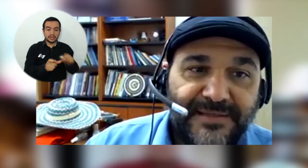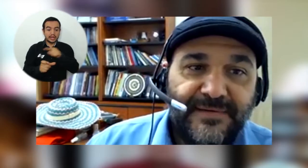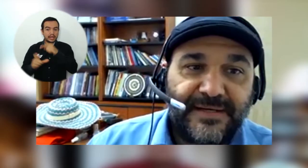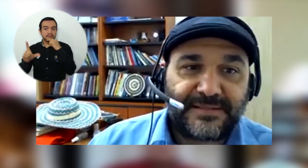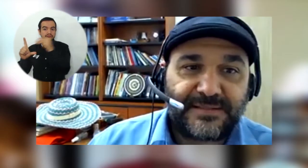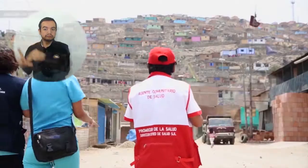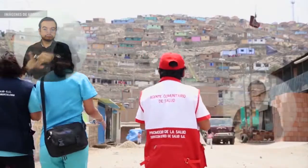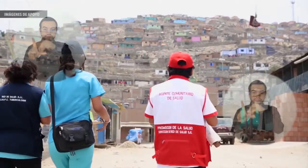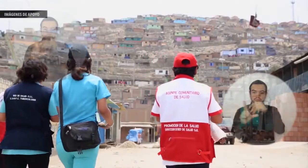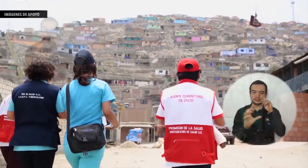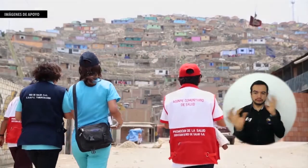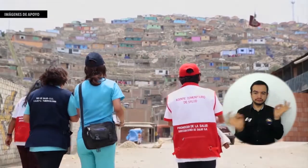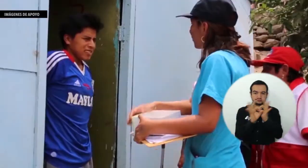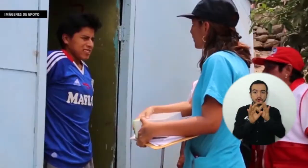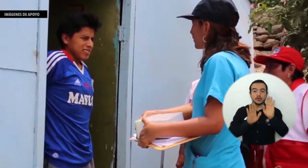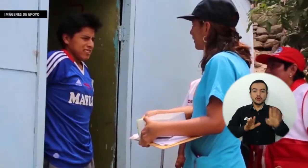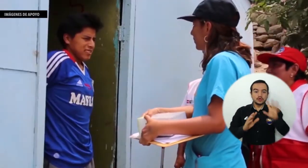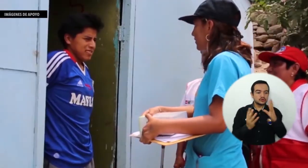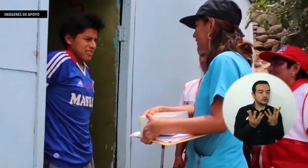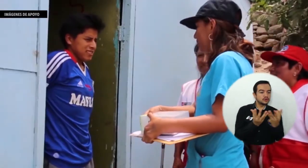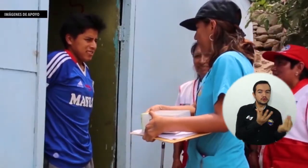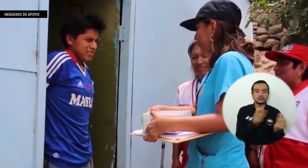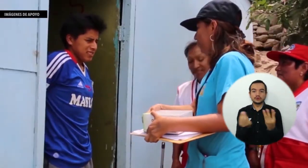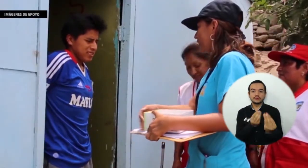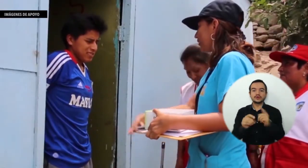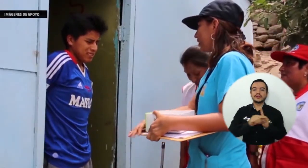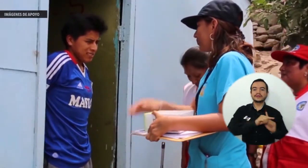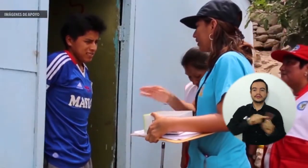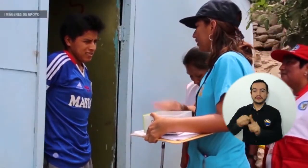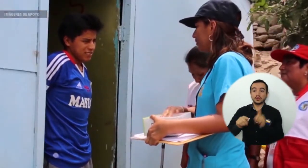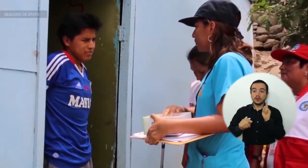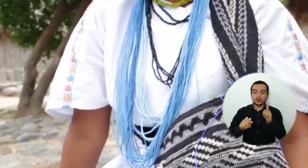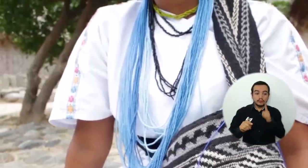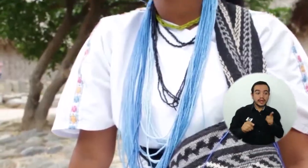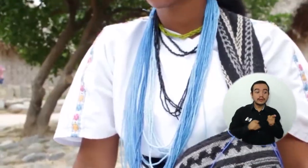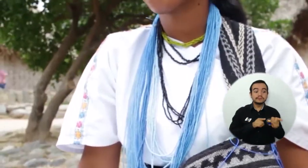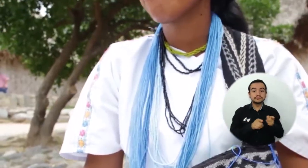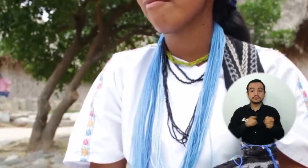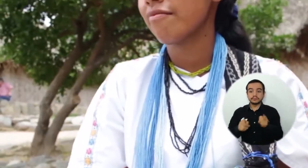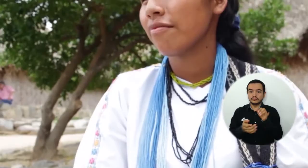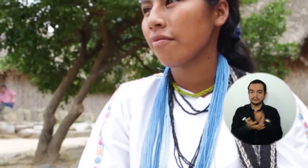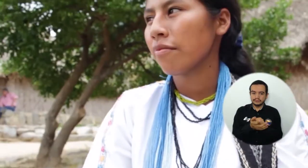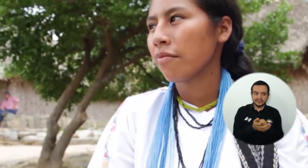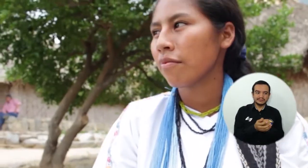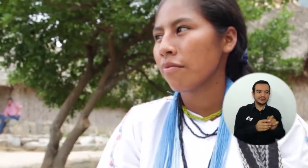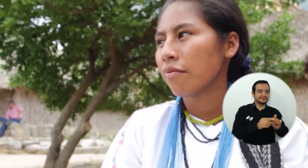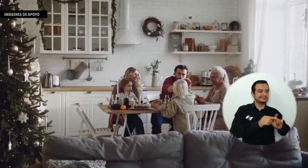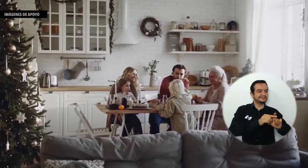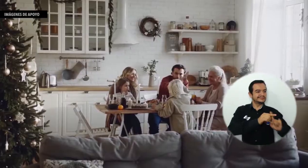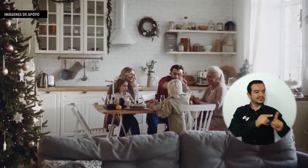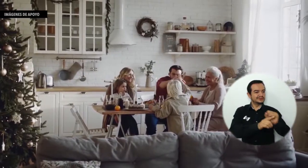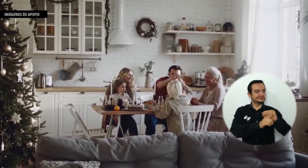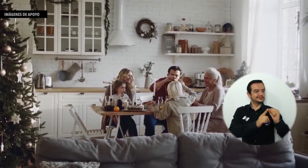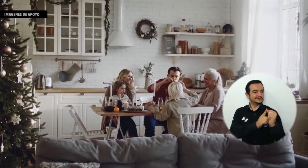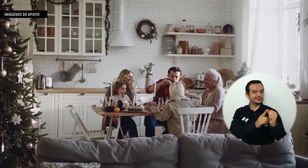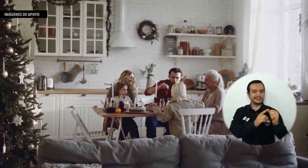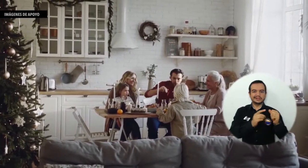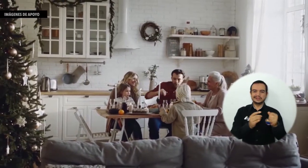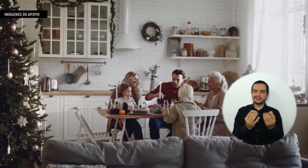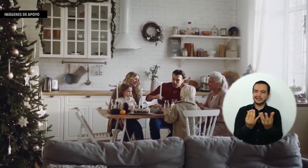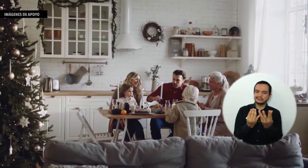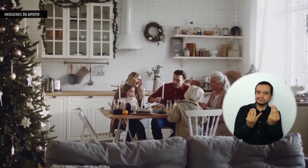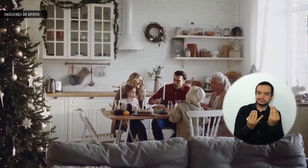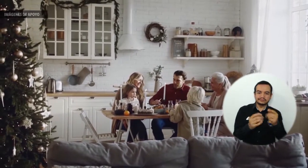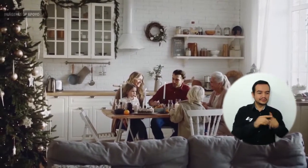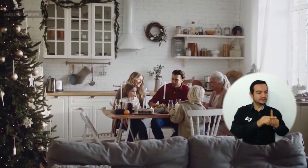comunidades diversas, donde muchos grupos sociales, étnicos, realmente están vinculados a la misma,